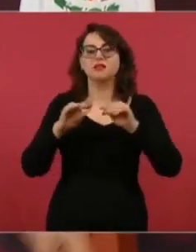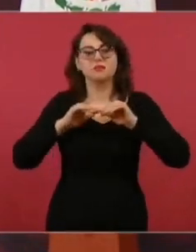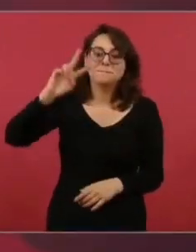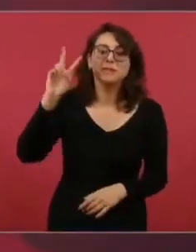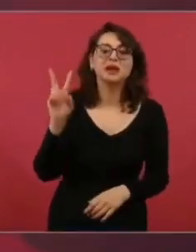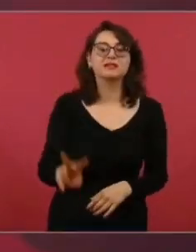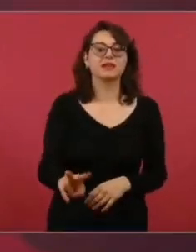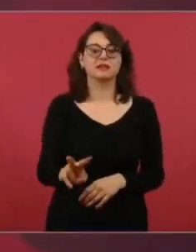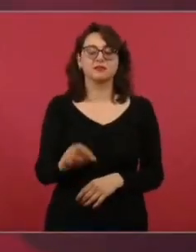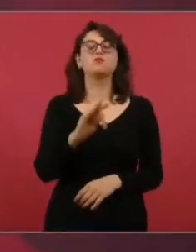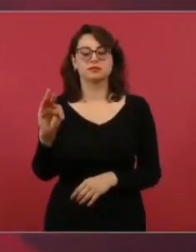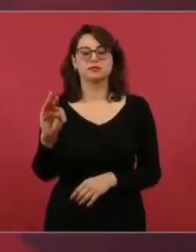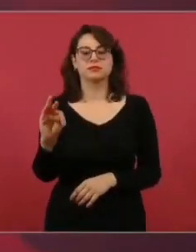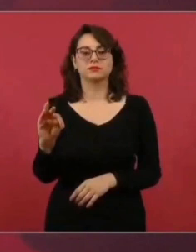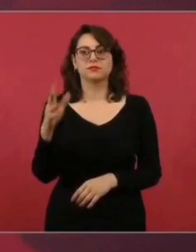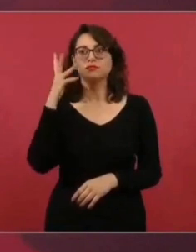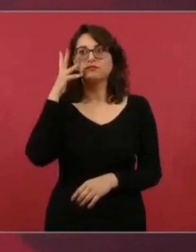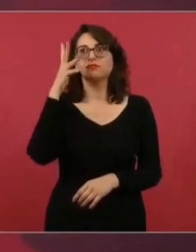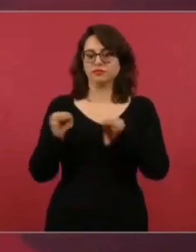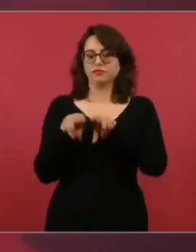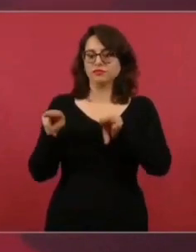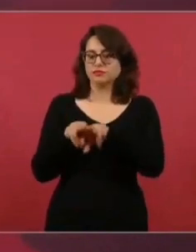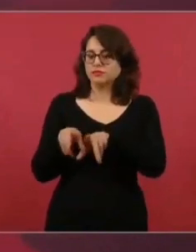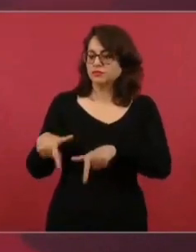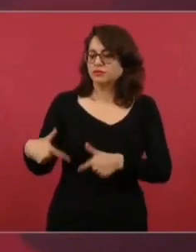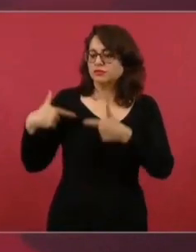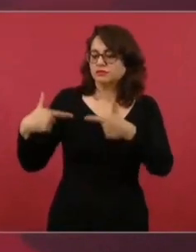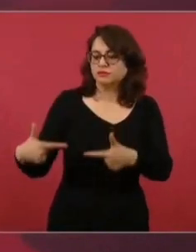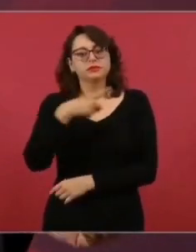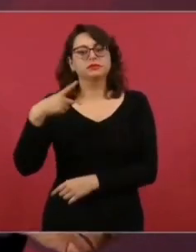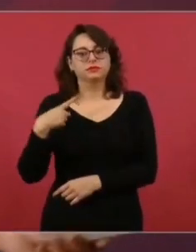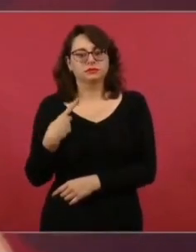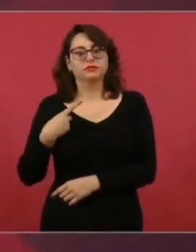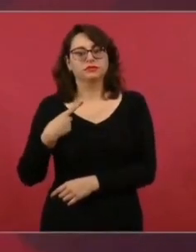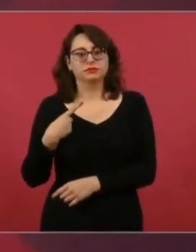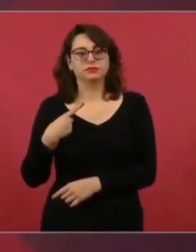inmejorables porque el gobierno no interviene en las elecciones.